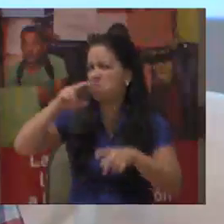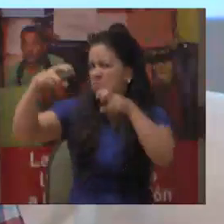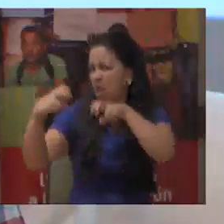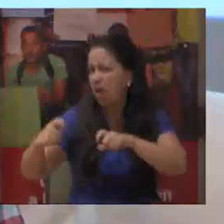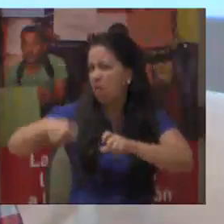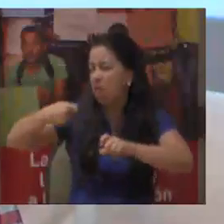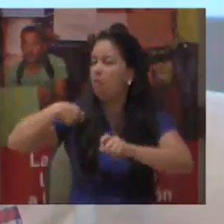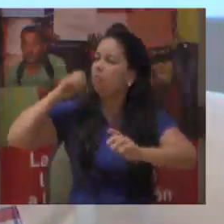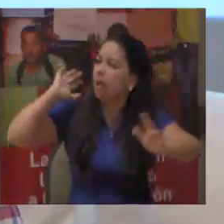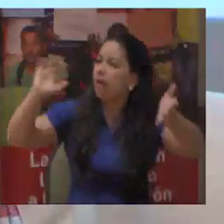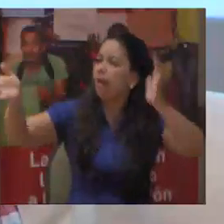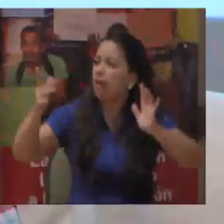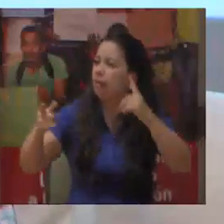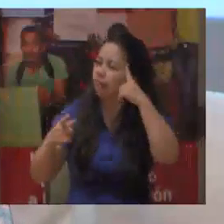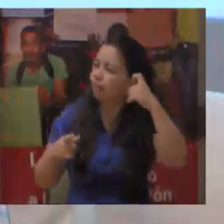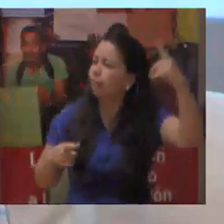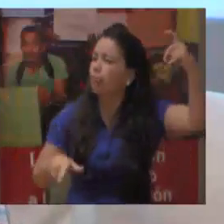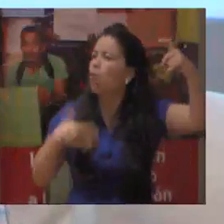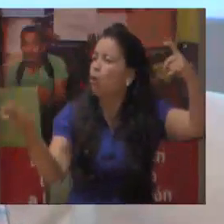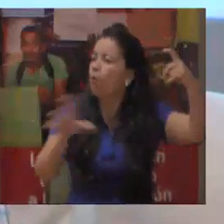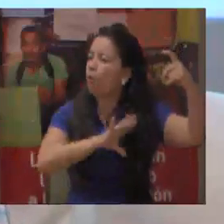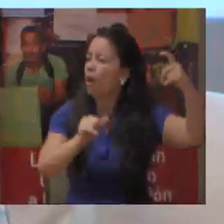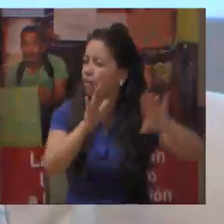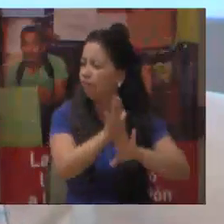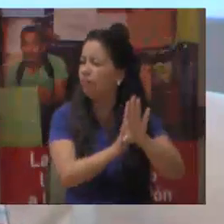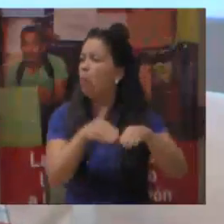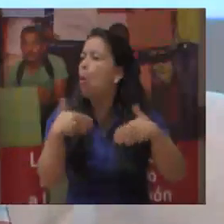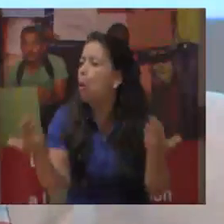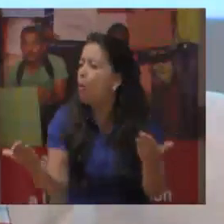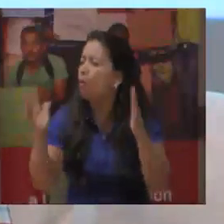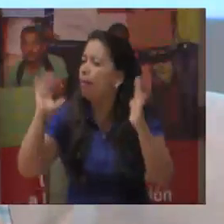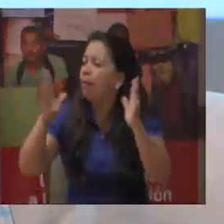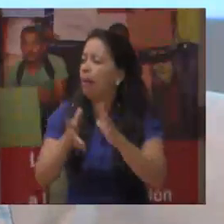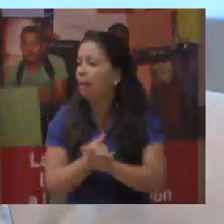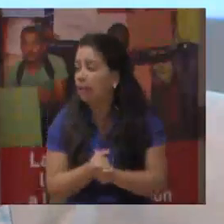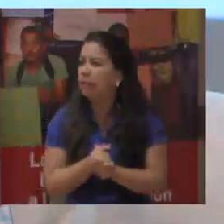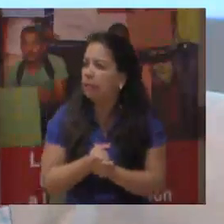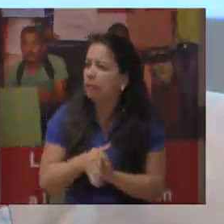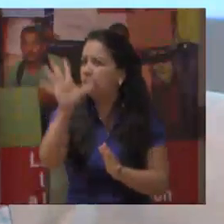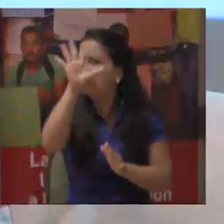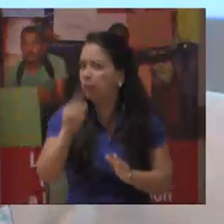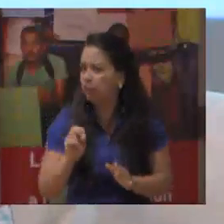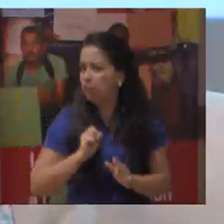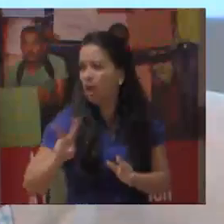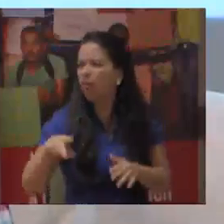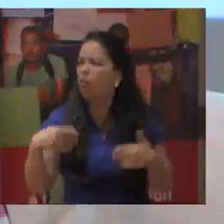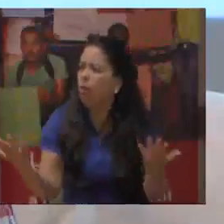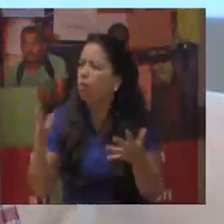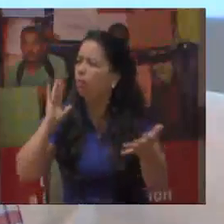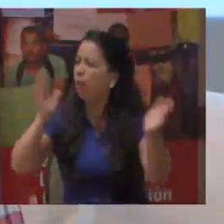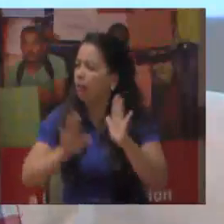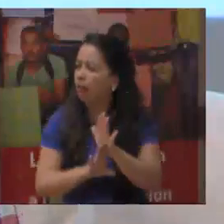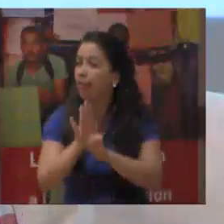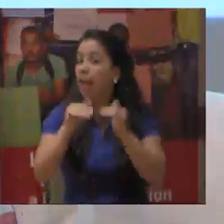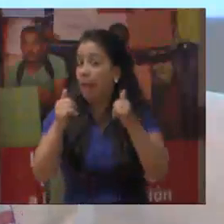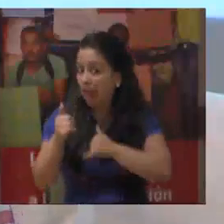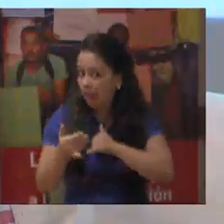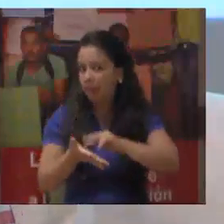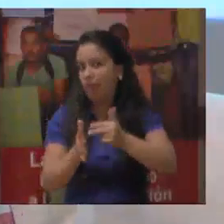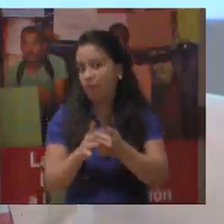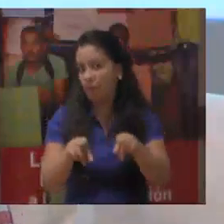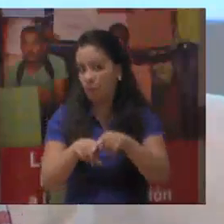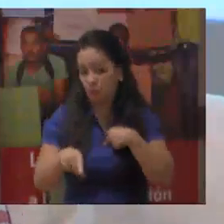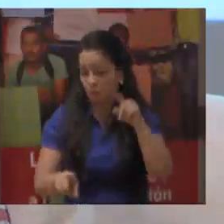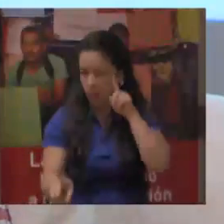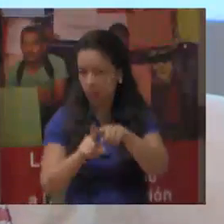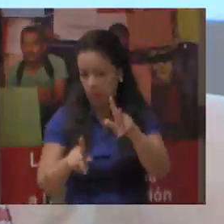cómo construimos una ciudad mejor y cómo construimos una región mejor. Y ese es mi reto personal.